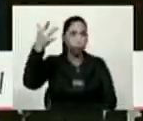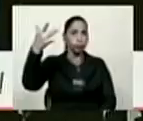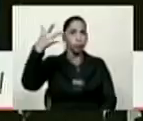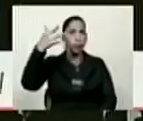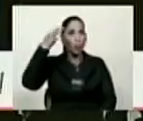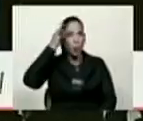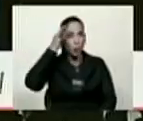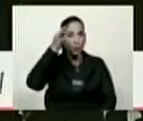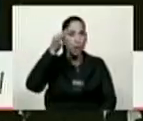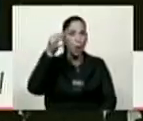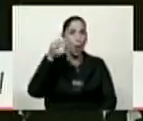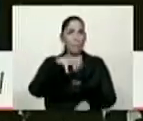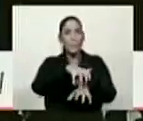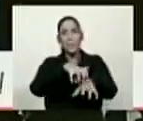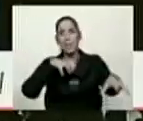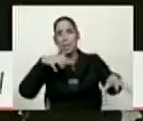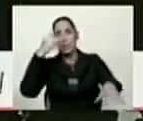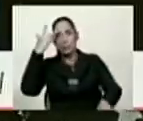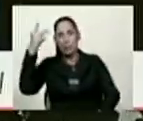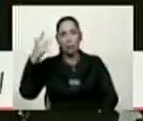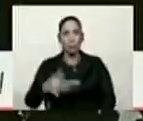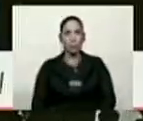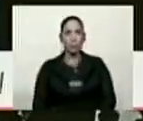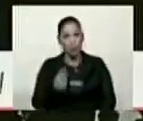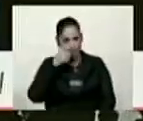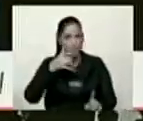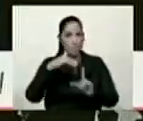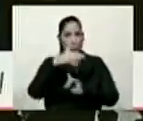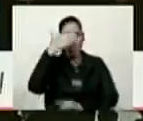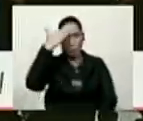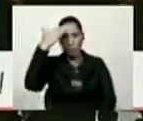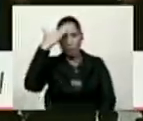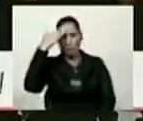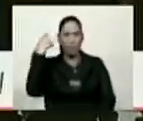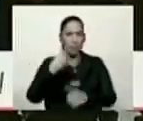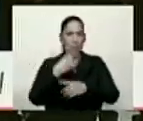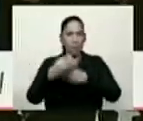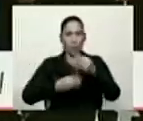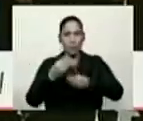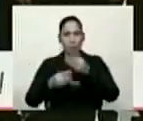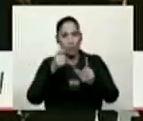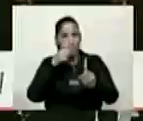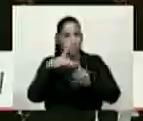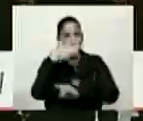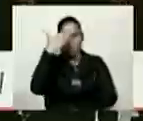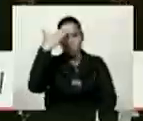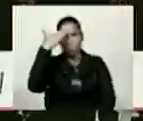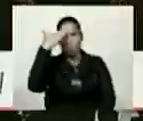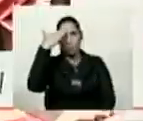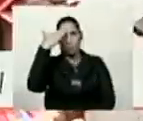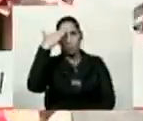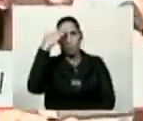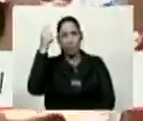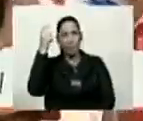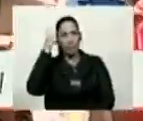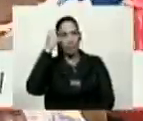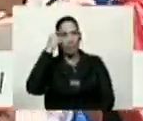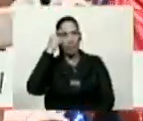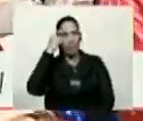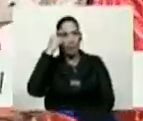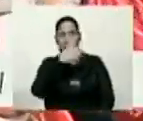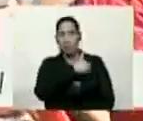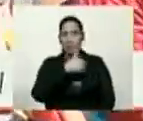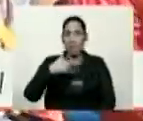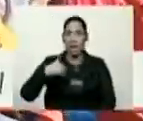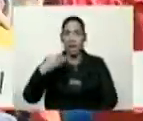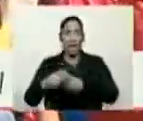sabios. El pueblo sabe lo que debemos hacer. Por eso el pueblo sabe que el día que ellos intenten algo contra